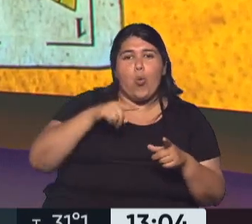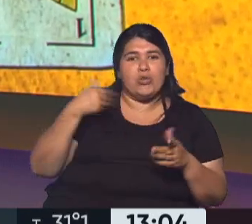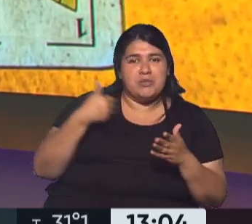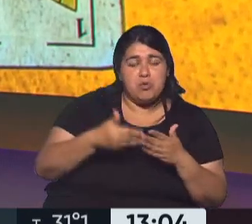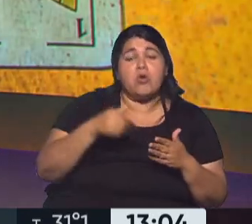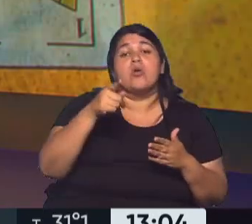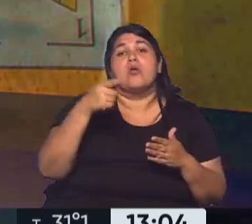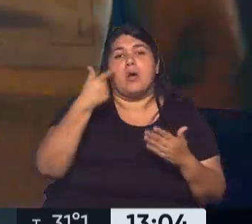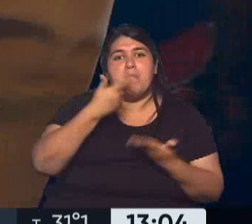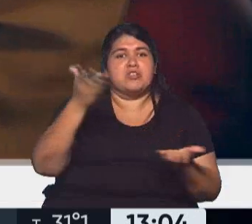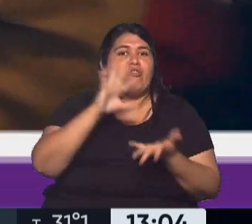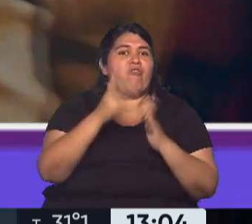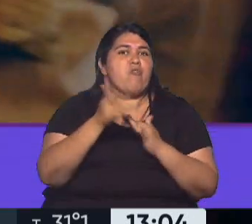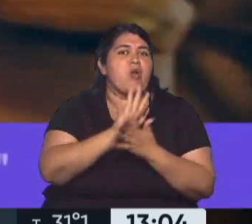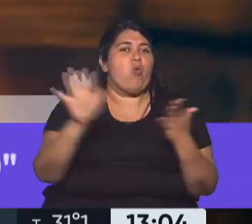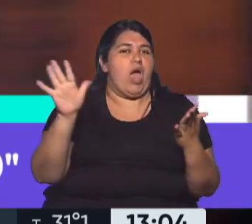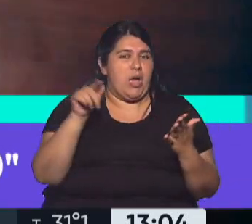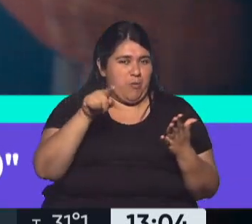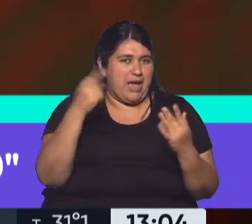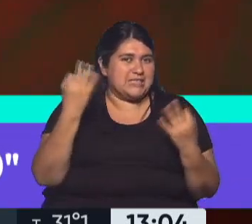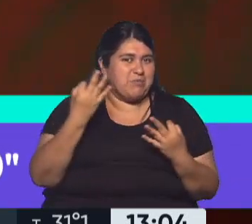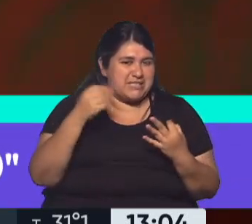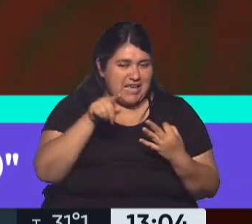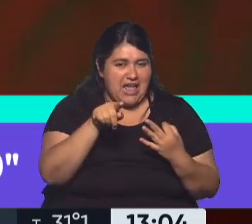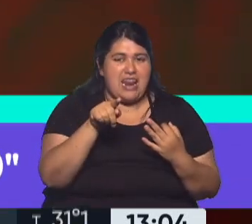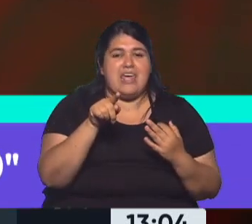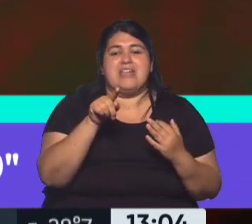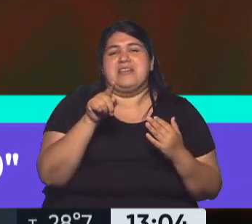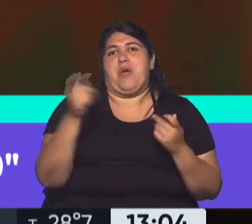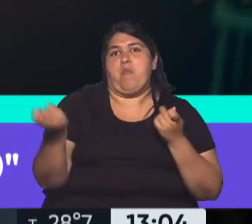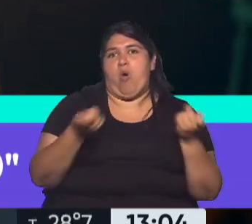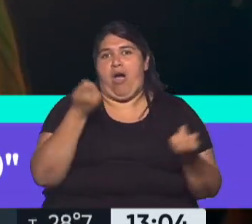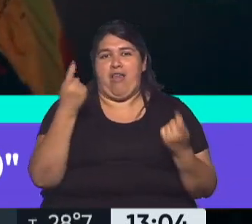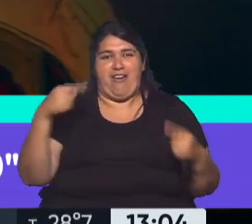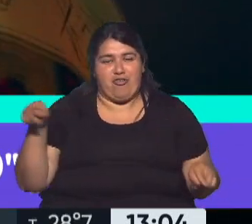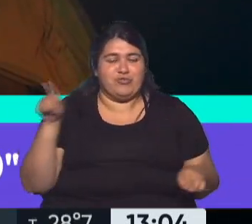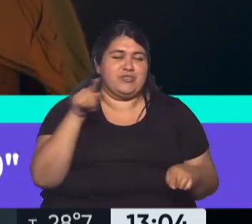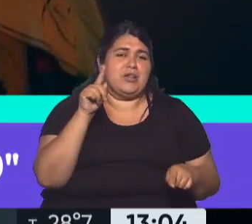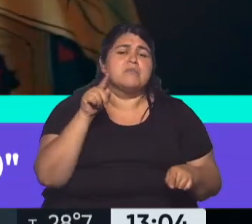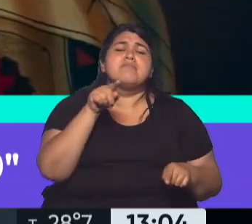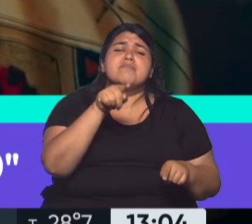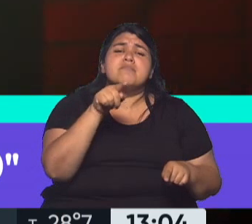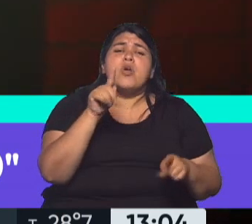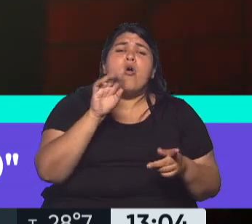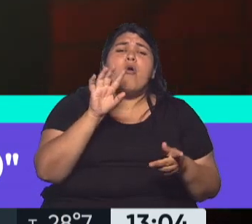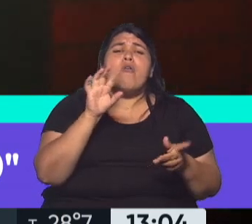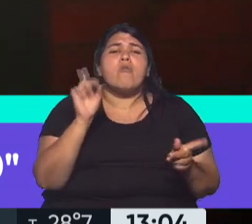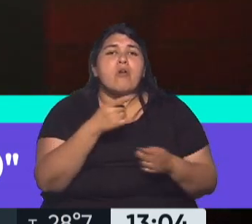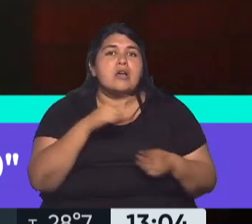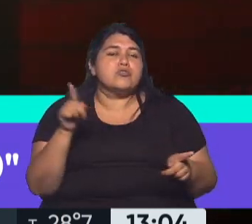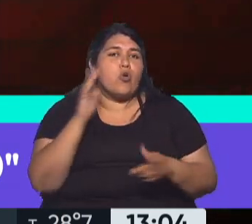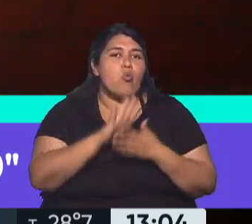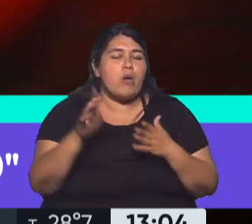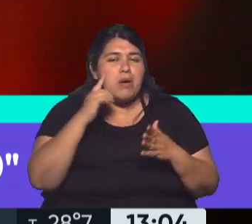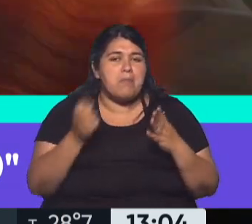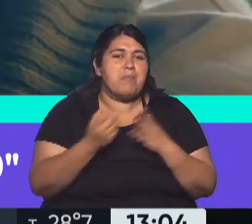que ahora presenta una versión muy particular que invita a bailar más y más. ¿Por qué? Porque hizo una versión de Camina Suave y